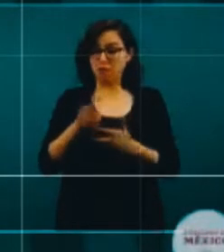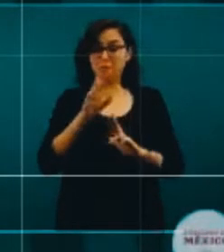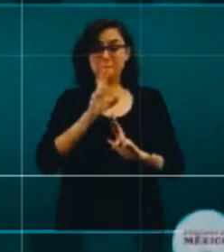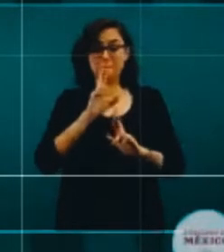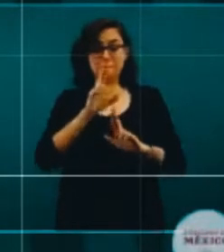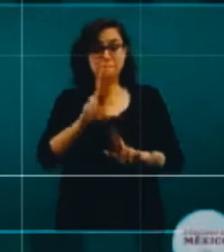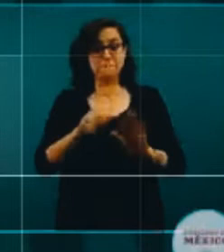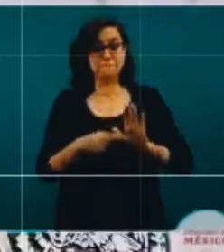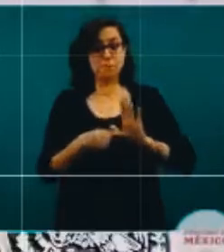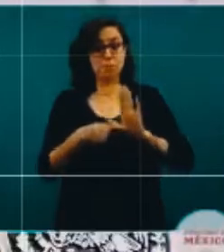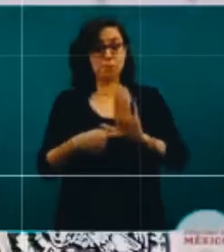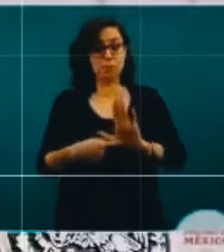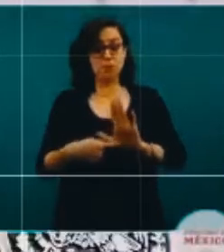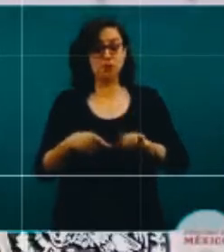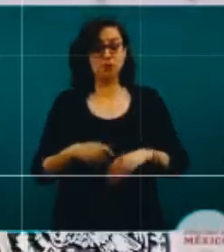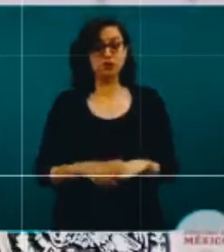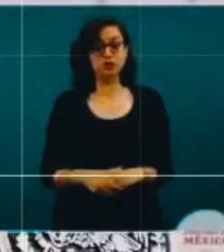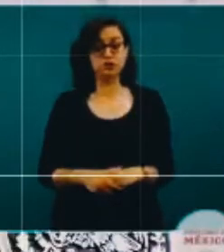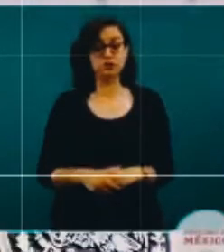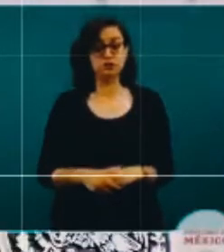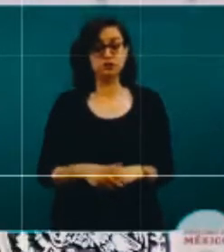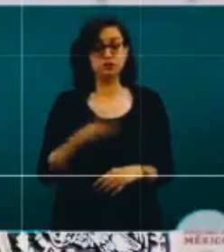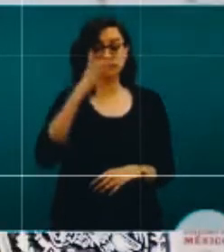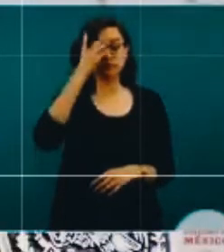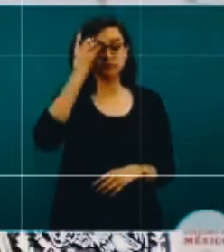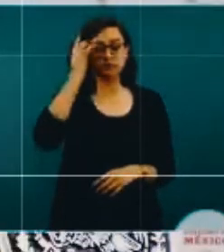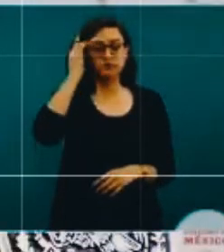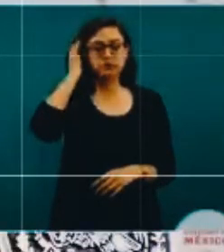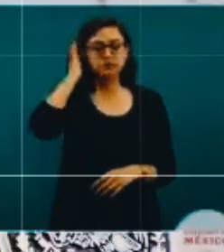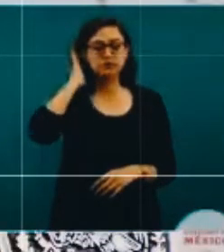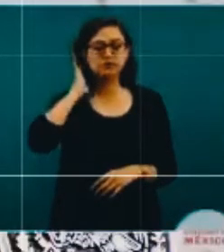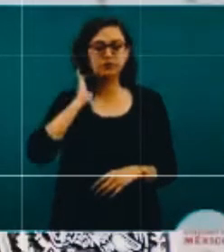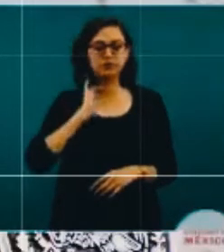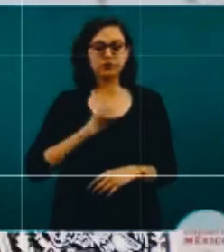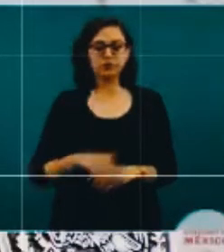porque de lo contrario, pues